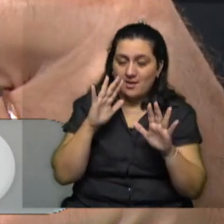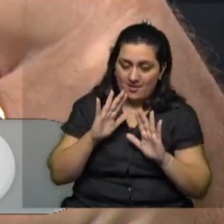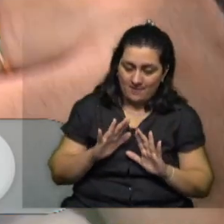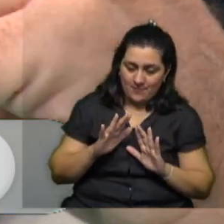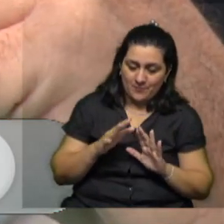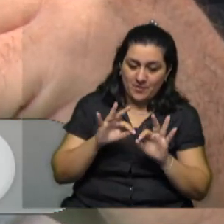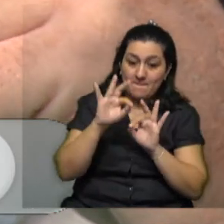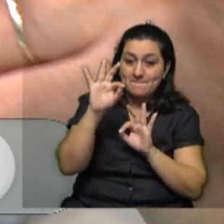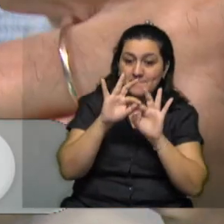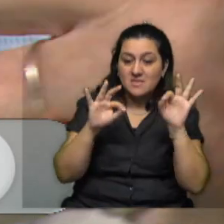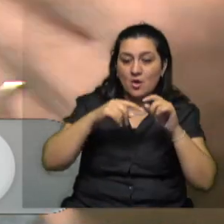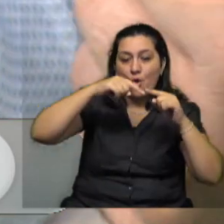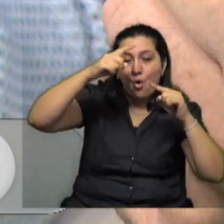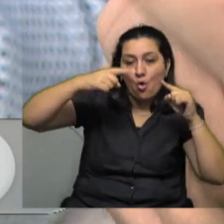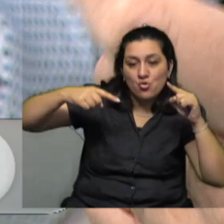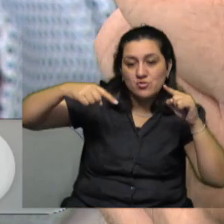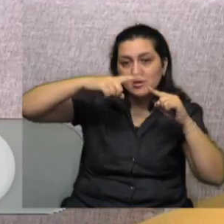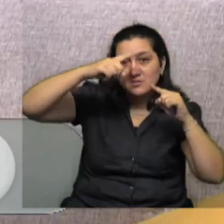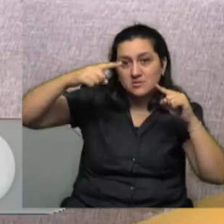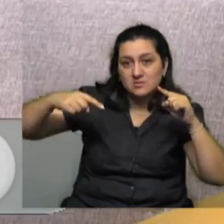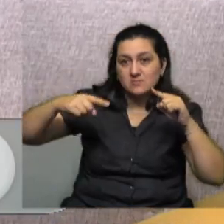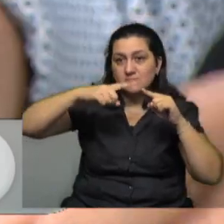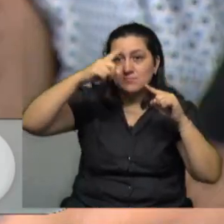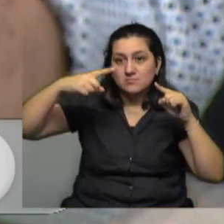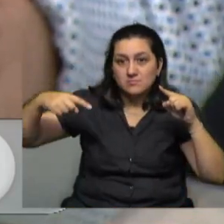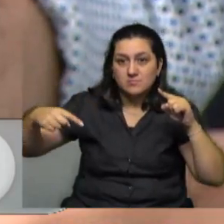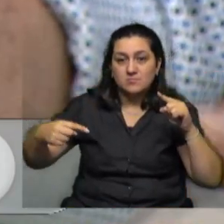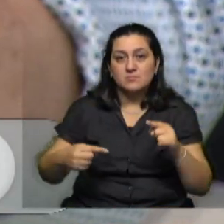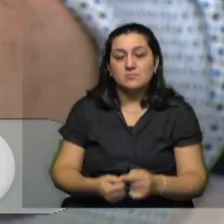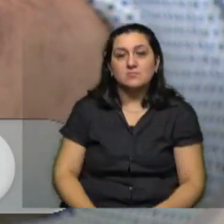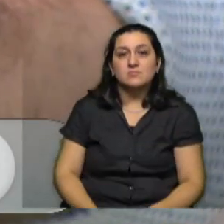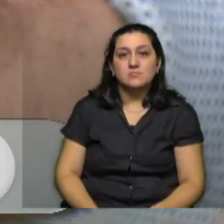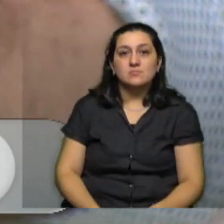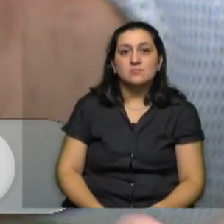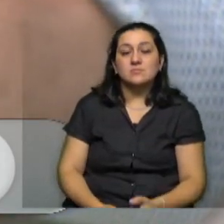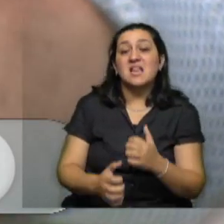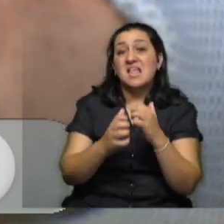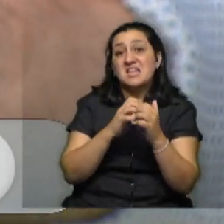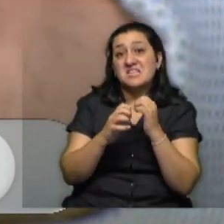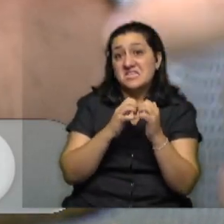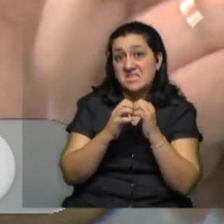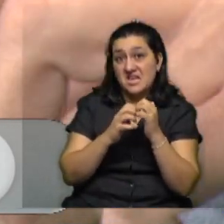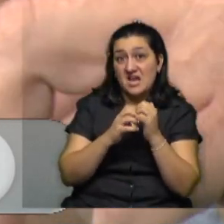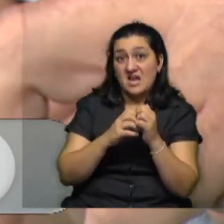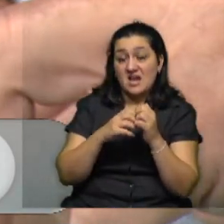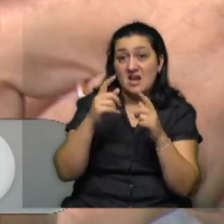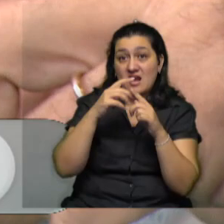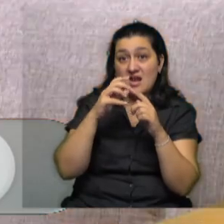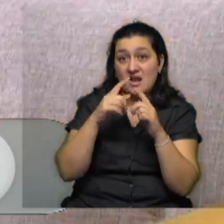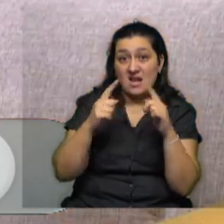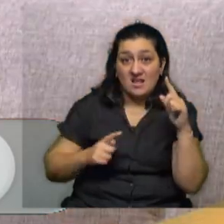Por ejemplo, mide ondas electrofrecuencias, ondas que emite la energía eléctrica. Y que no vemos. Mide